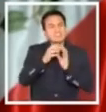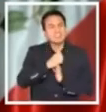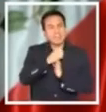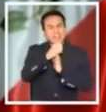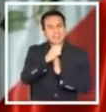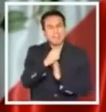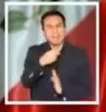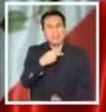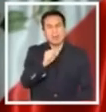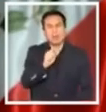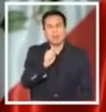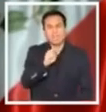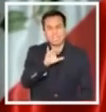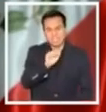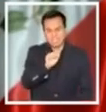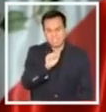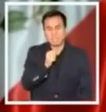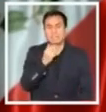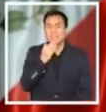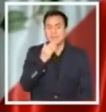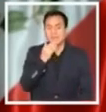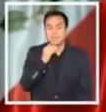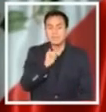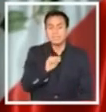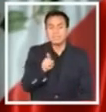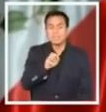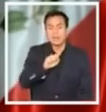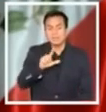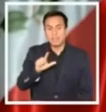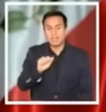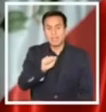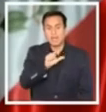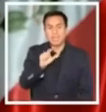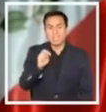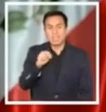por Hortensia Bussi y Isabel Allende